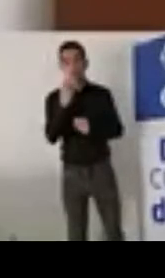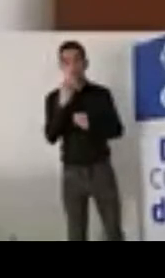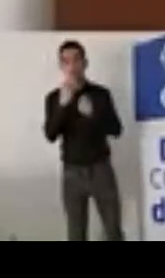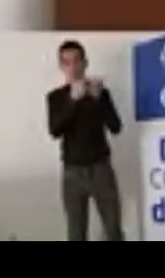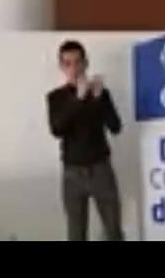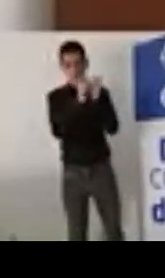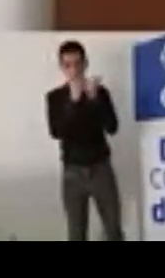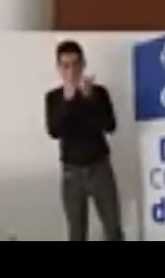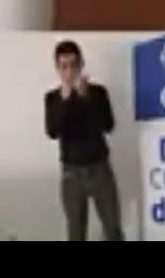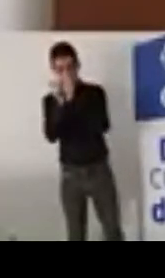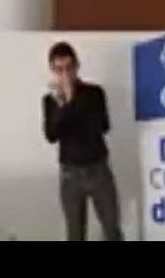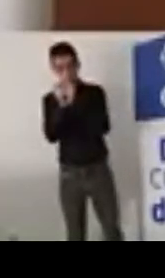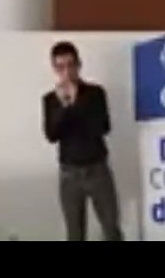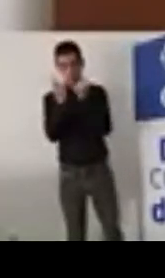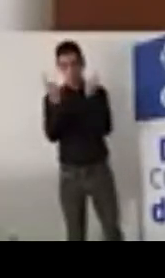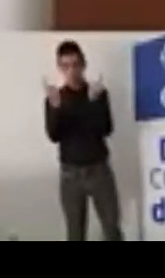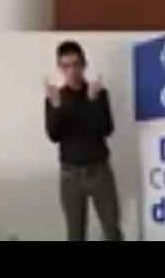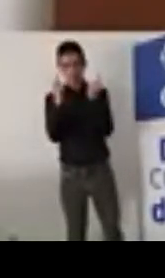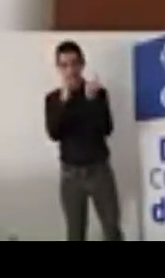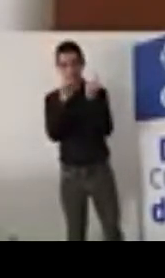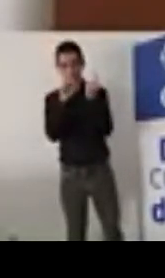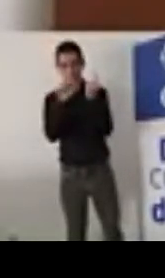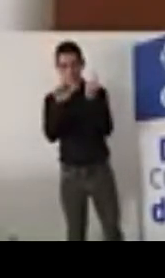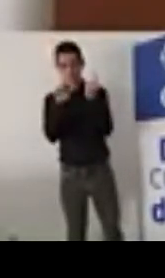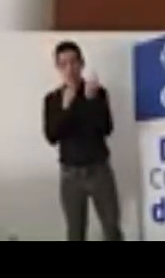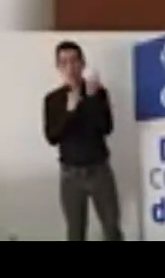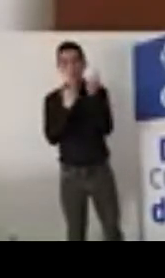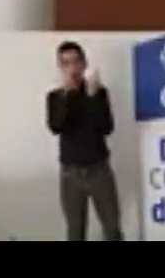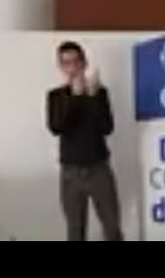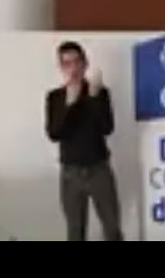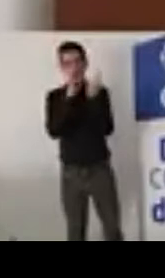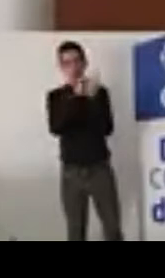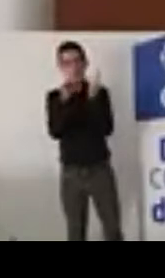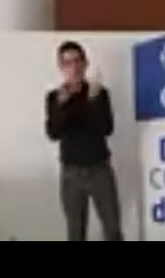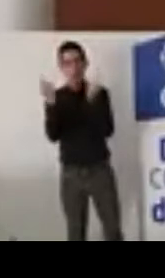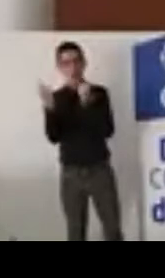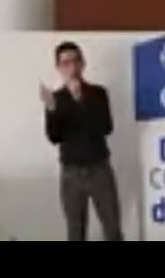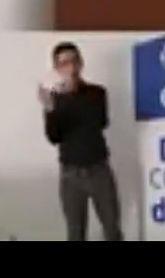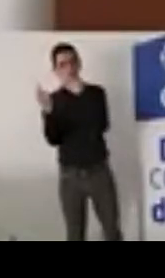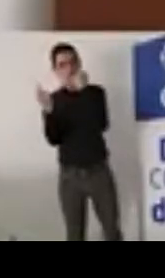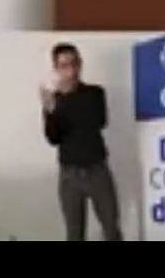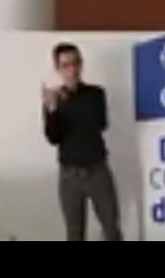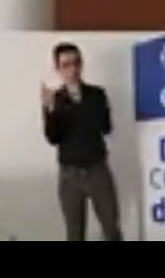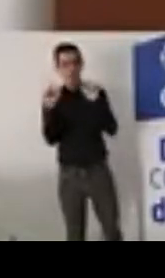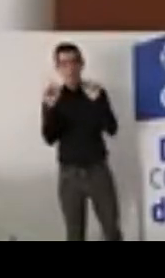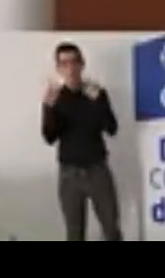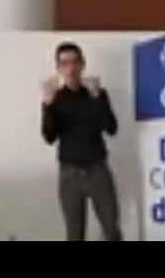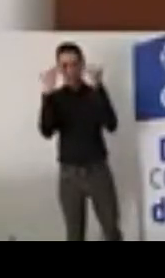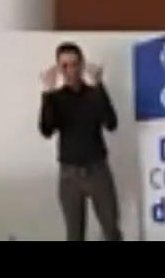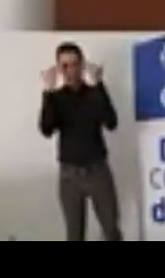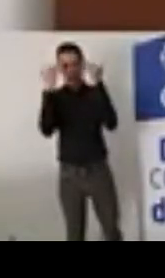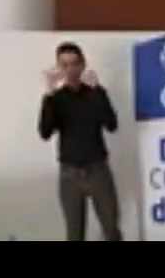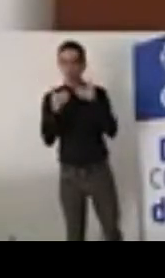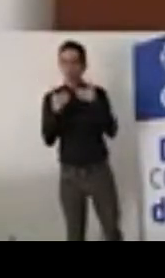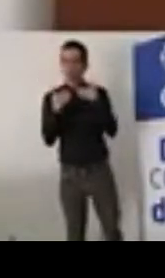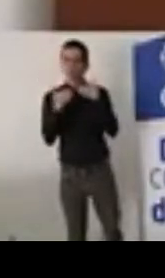posteriormente vamos a regresar aquí a la plenaria para dar una breve explicación e introducción a las mesas de trabajo. Así que,